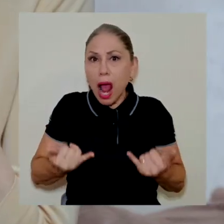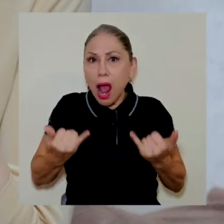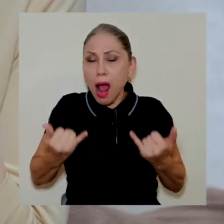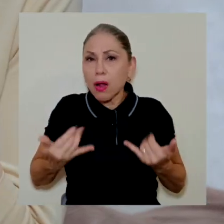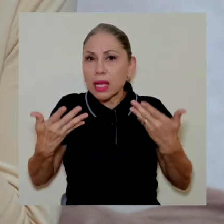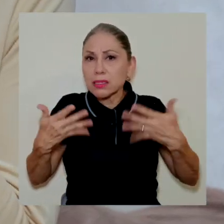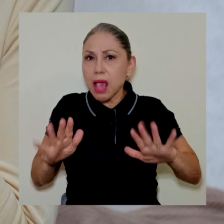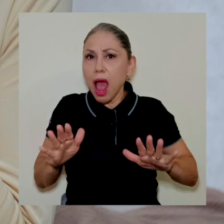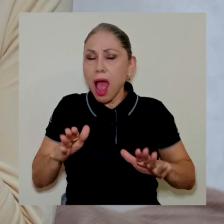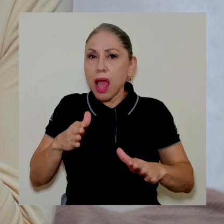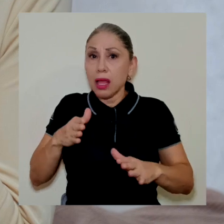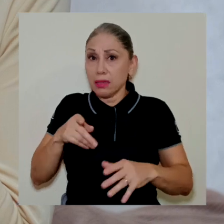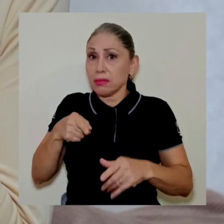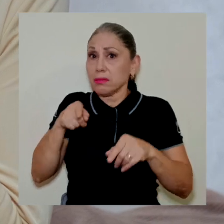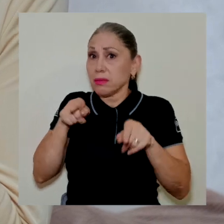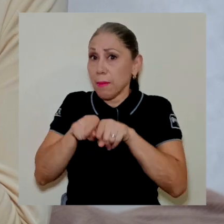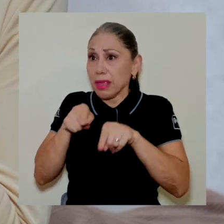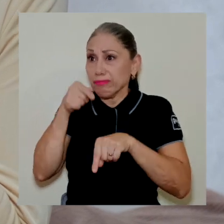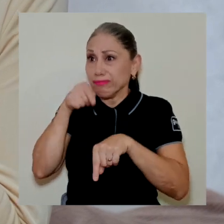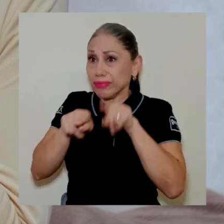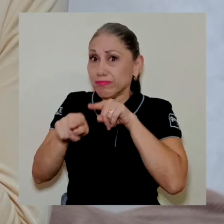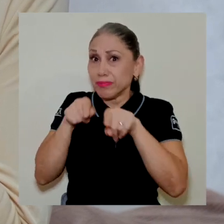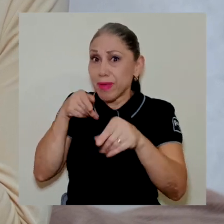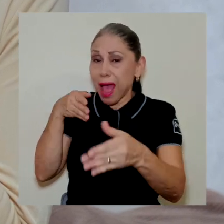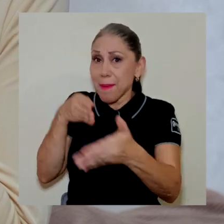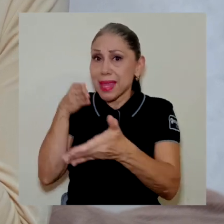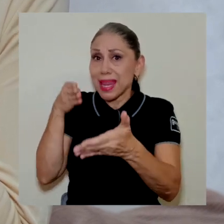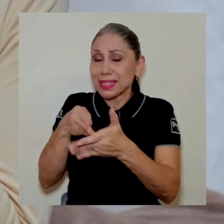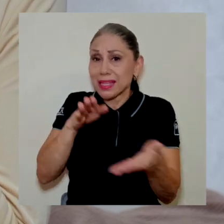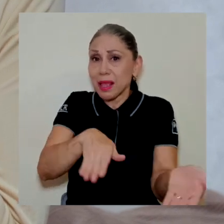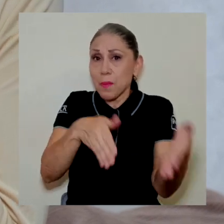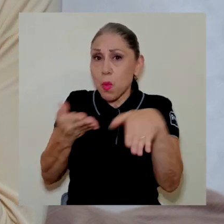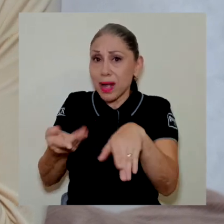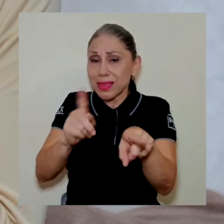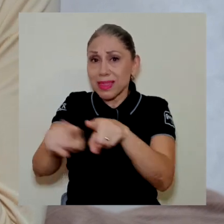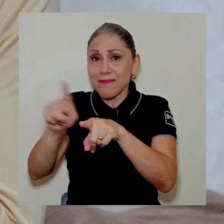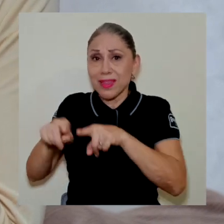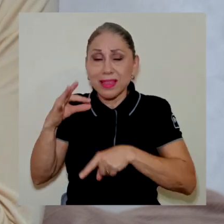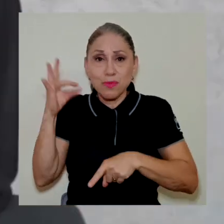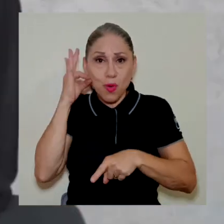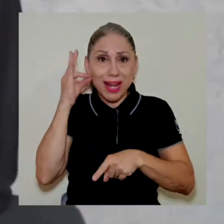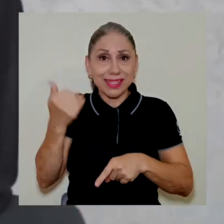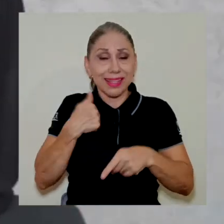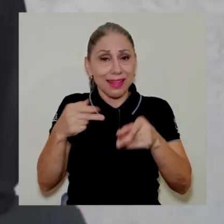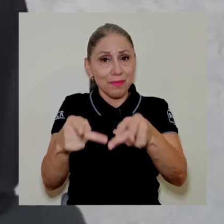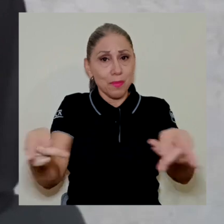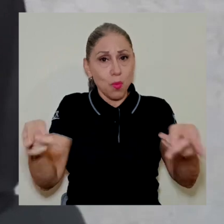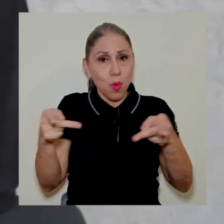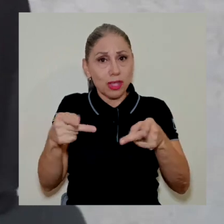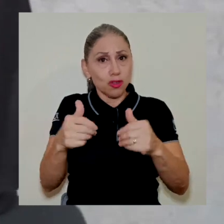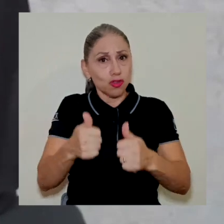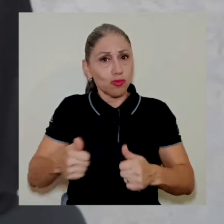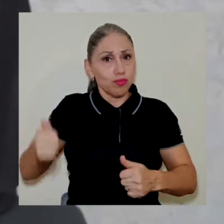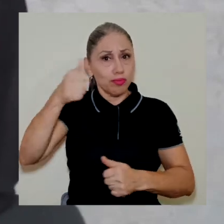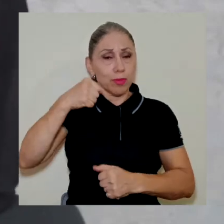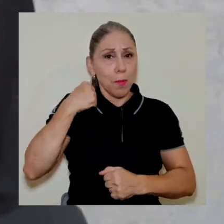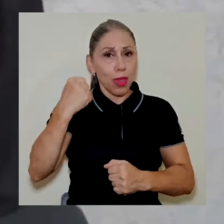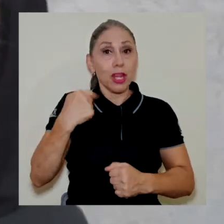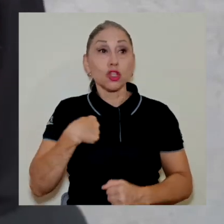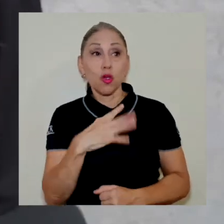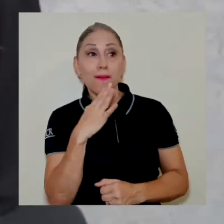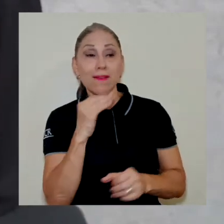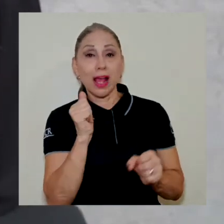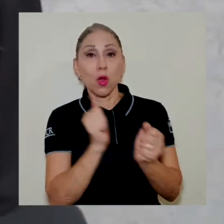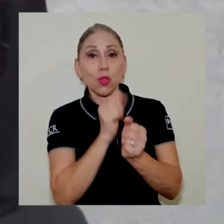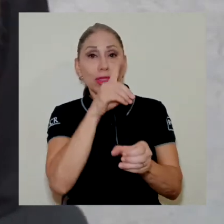ya estamos teniendo amenazas de muerte de diferentes mujeres en puestos de poder que yo hablaba con la diputada